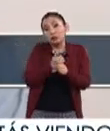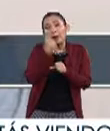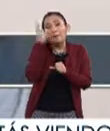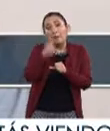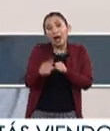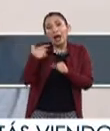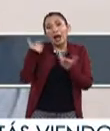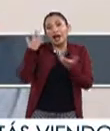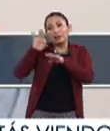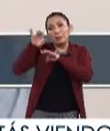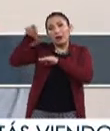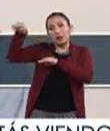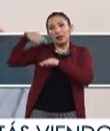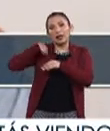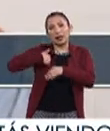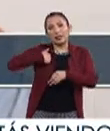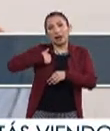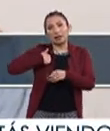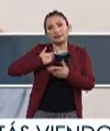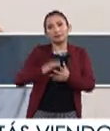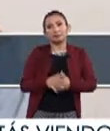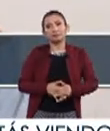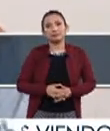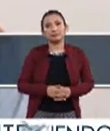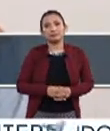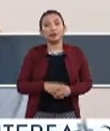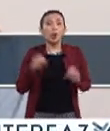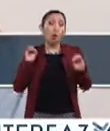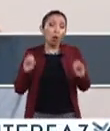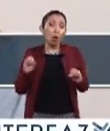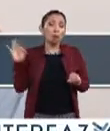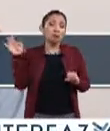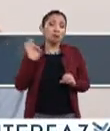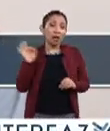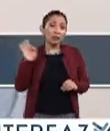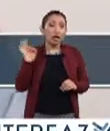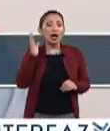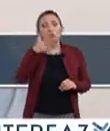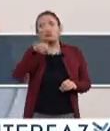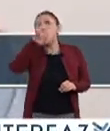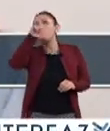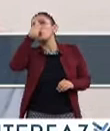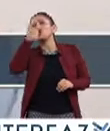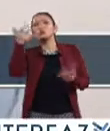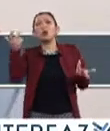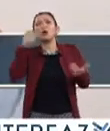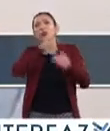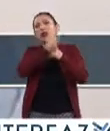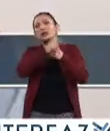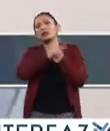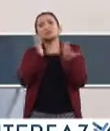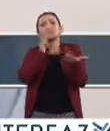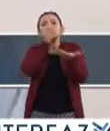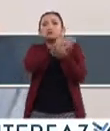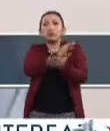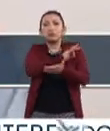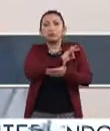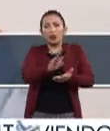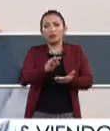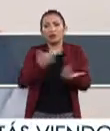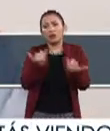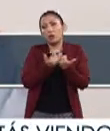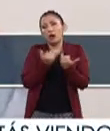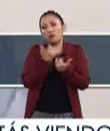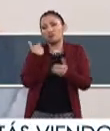de tener un empleo allá y sí. O también buscar otra parte, bueno, otro país en el cual pueda